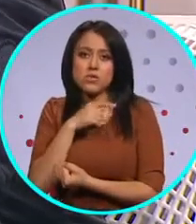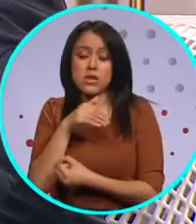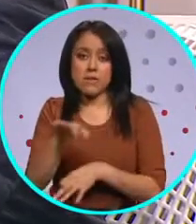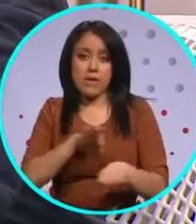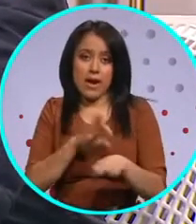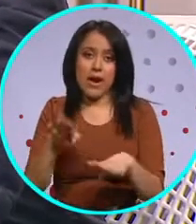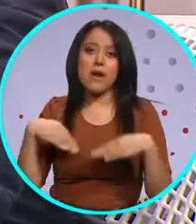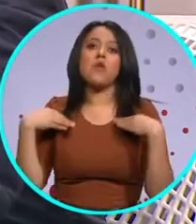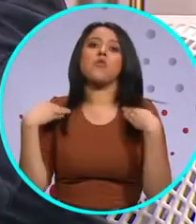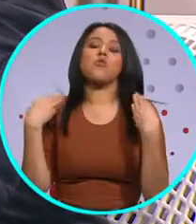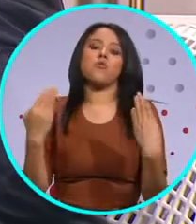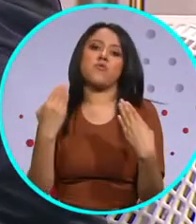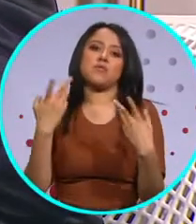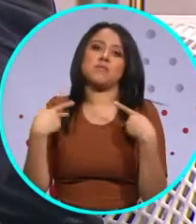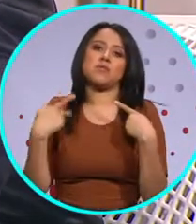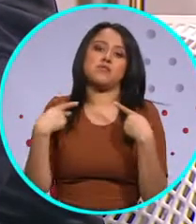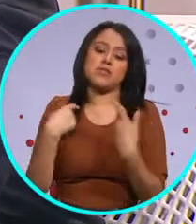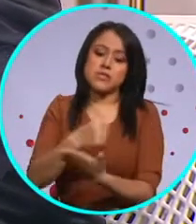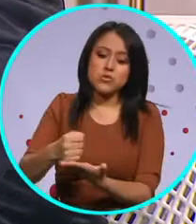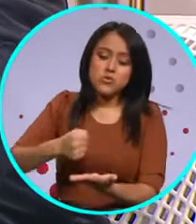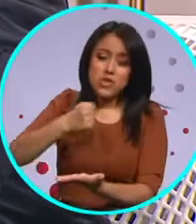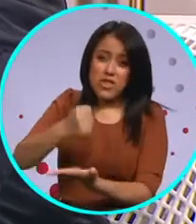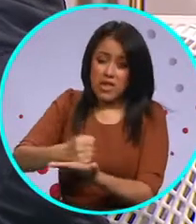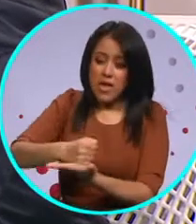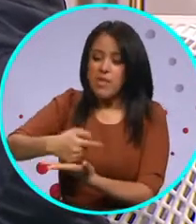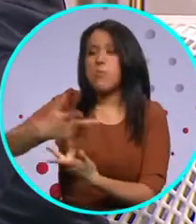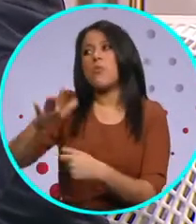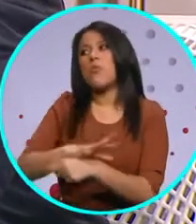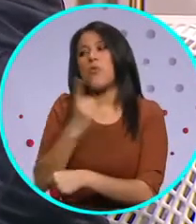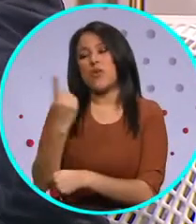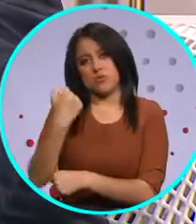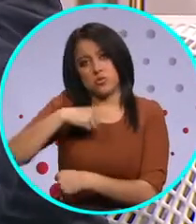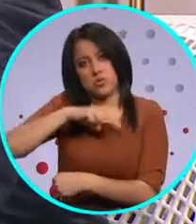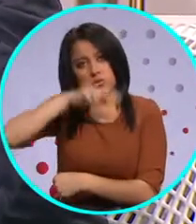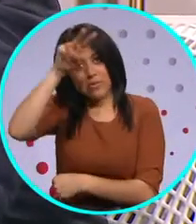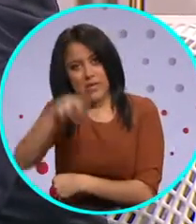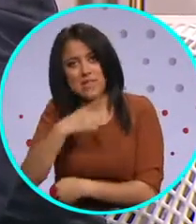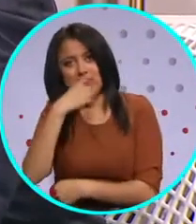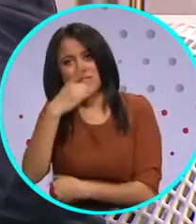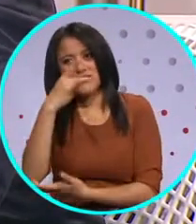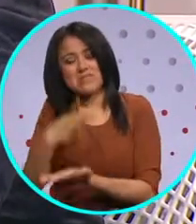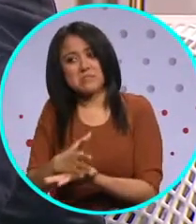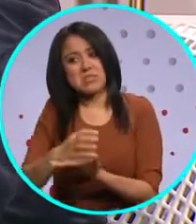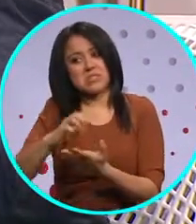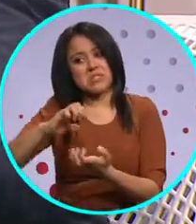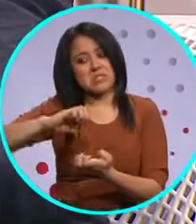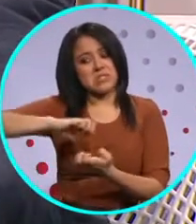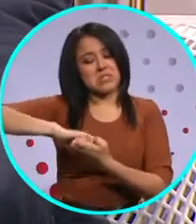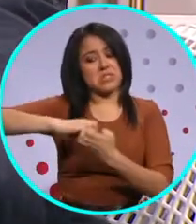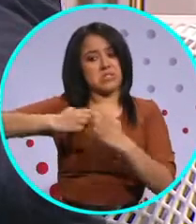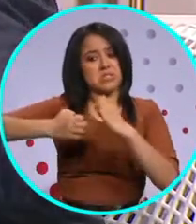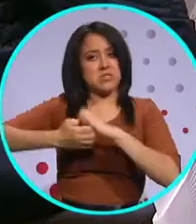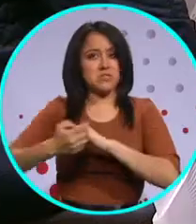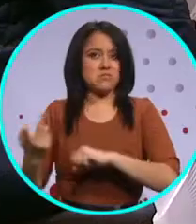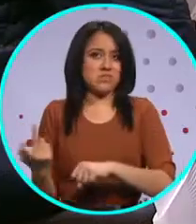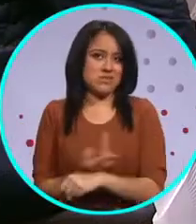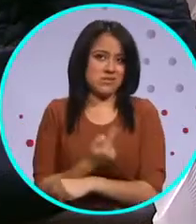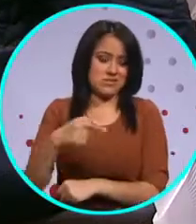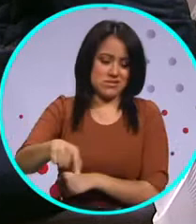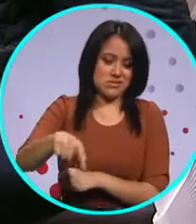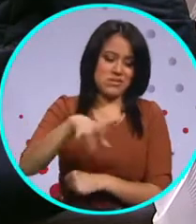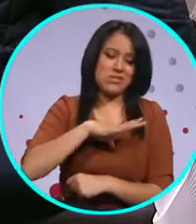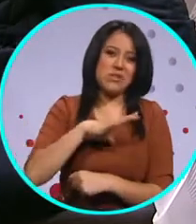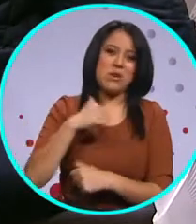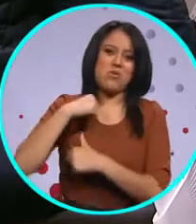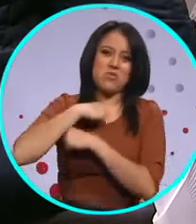confianza cuando la ciudadanía porque quiere algo jorge en lo que debemos de ser muy ciertos el único enemigo en común entre la población la policía las